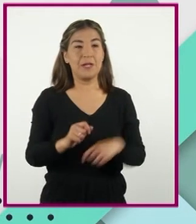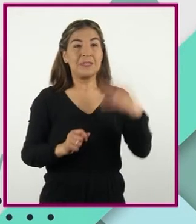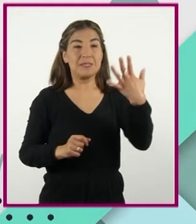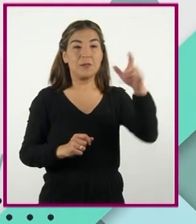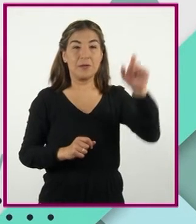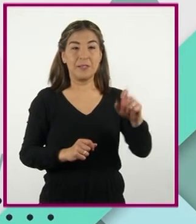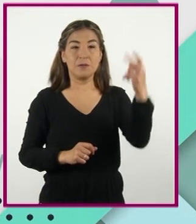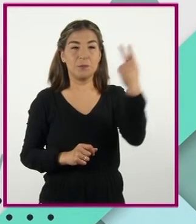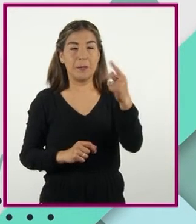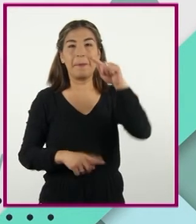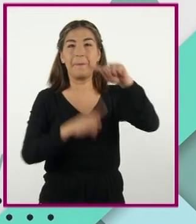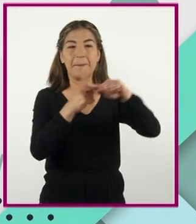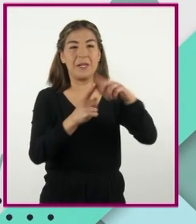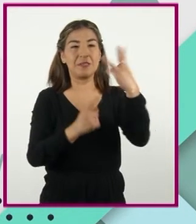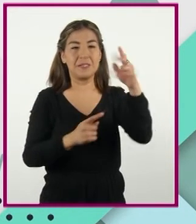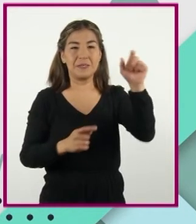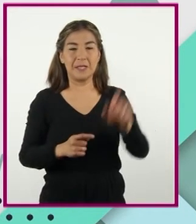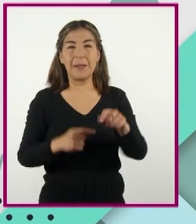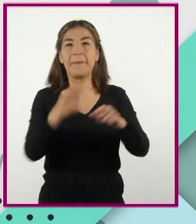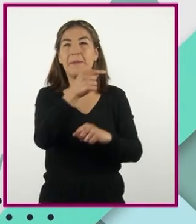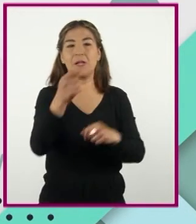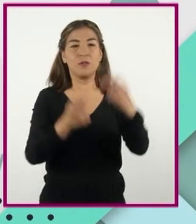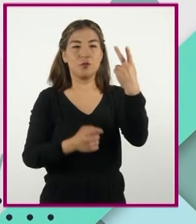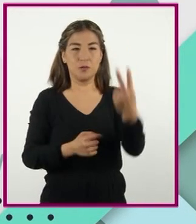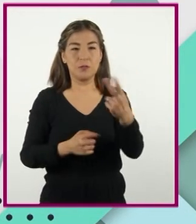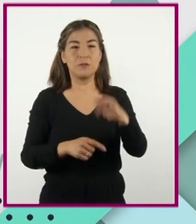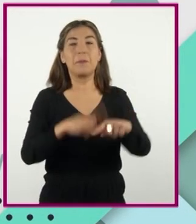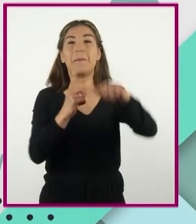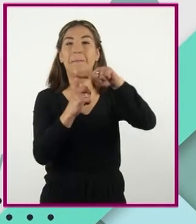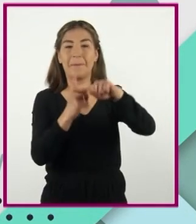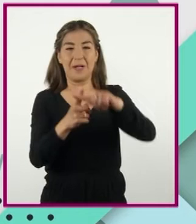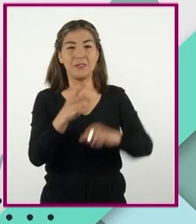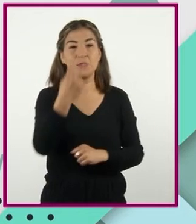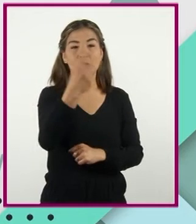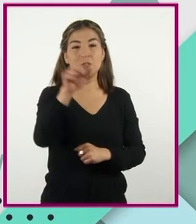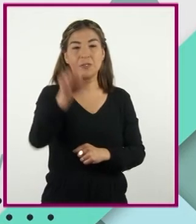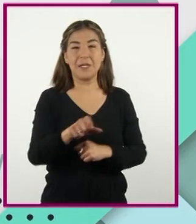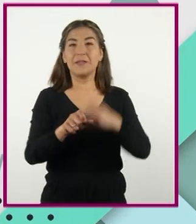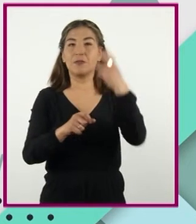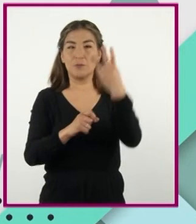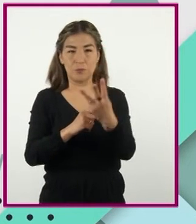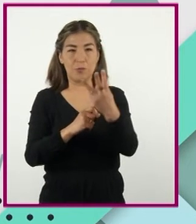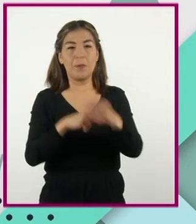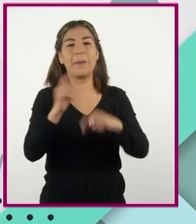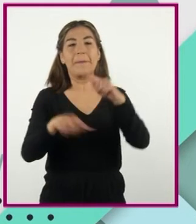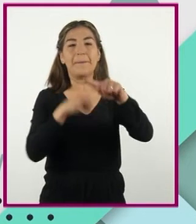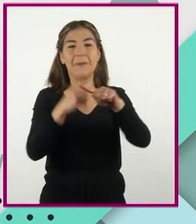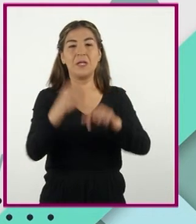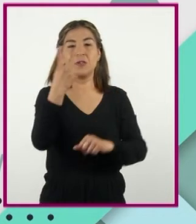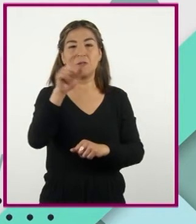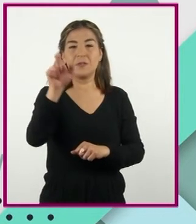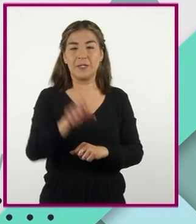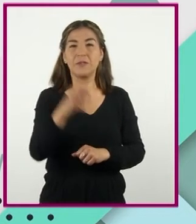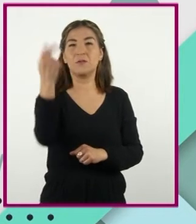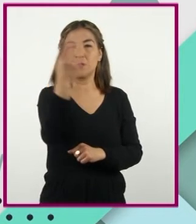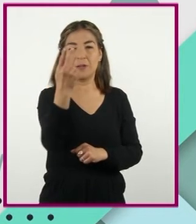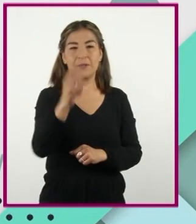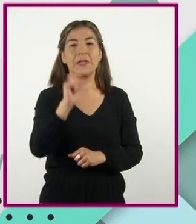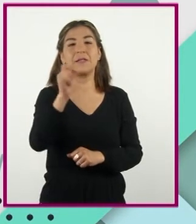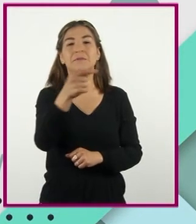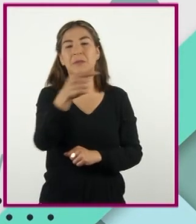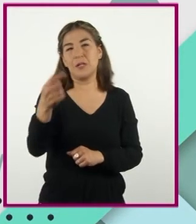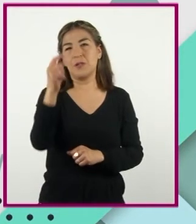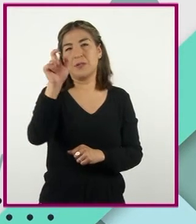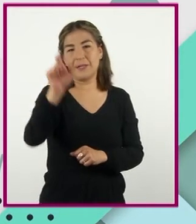al cuadrado más 3x menos 2 más 2x al cubo más 2x al cuadrado menos x